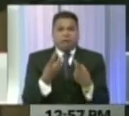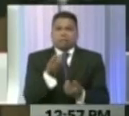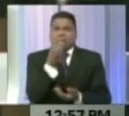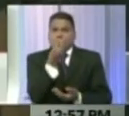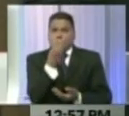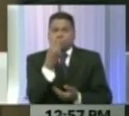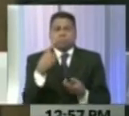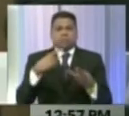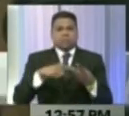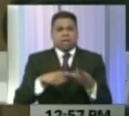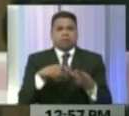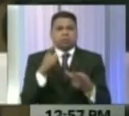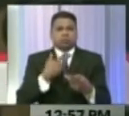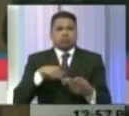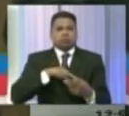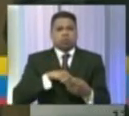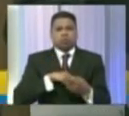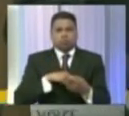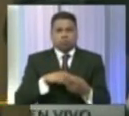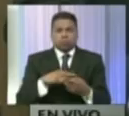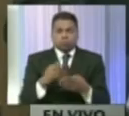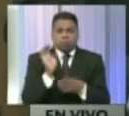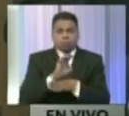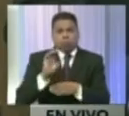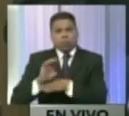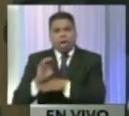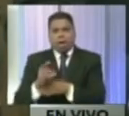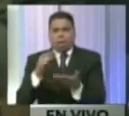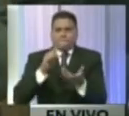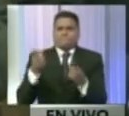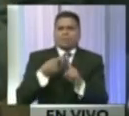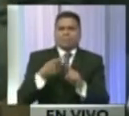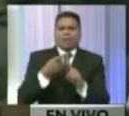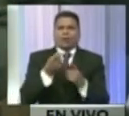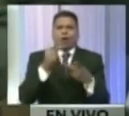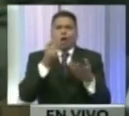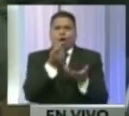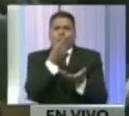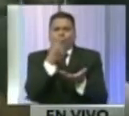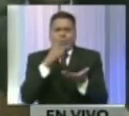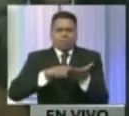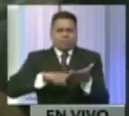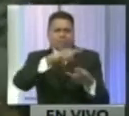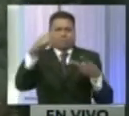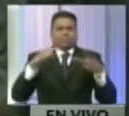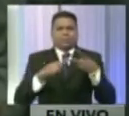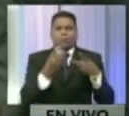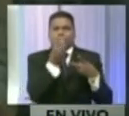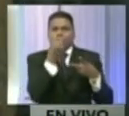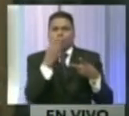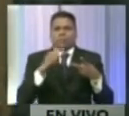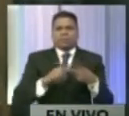necesitamos proteger un dólar para comida y medicamento. Por eso no tenemos la unificación cambiaria. ¿Está claro?